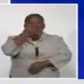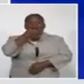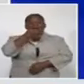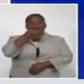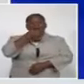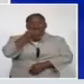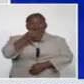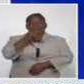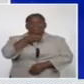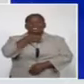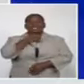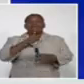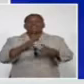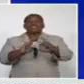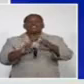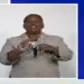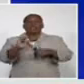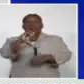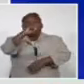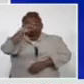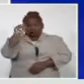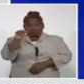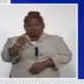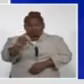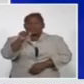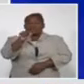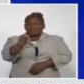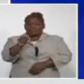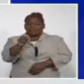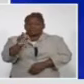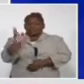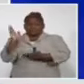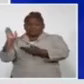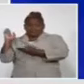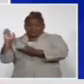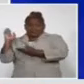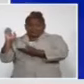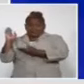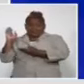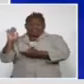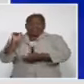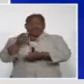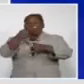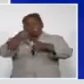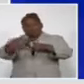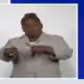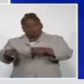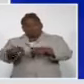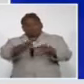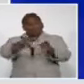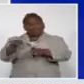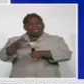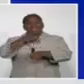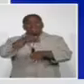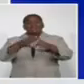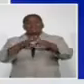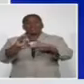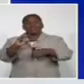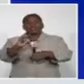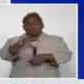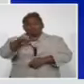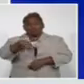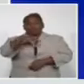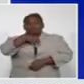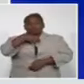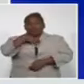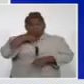los eventos que está en este caso. Y un evento que también se menciona que tuvimos en el municipio especial Isla